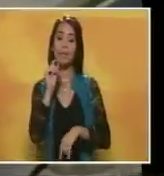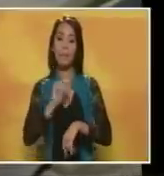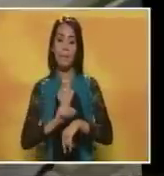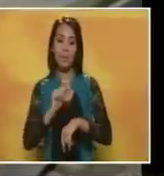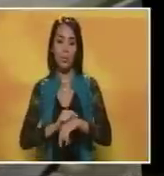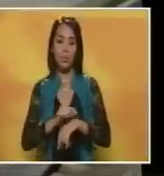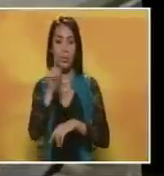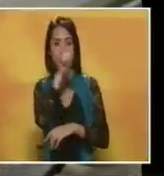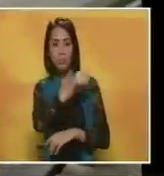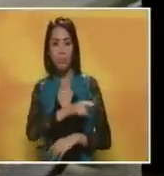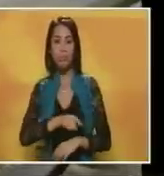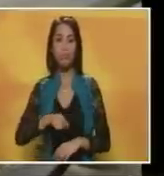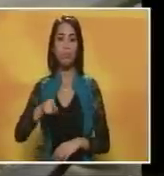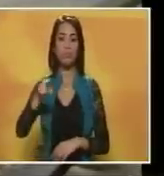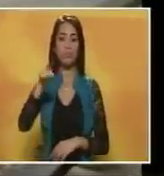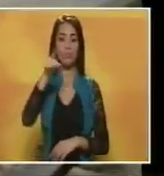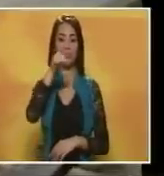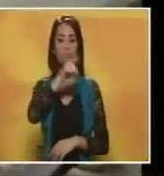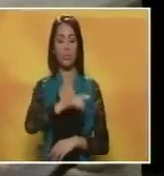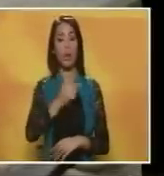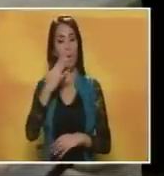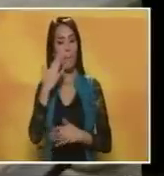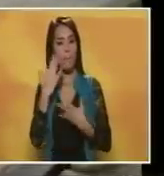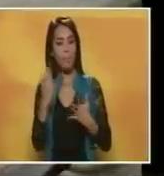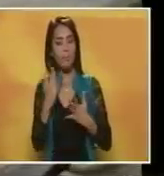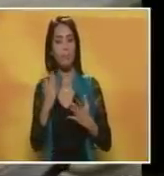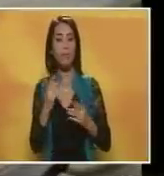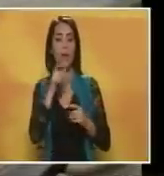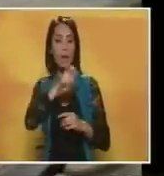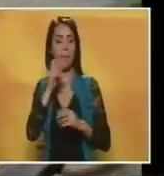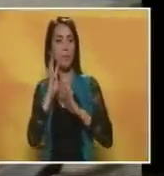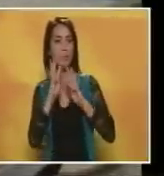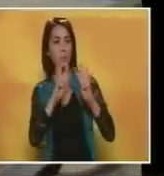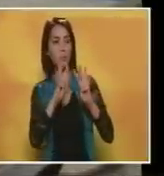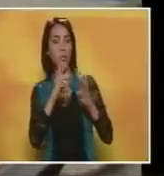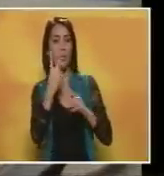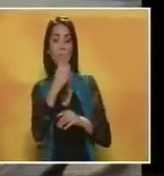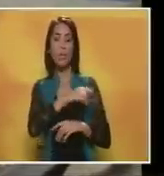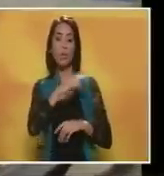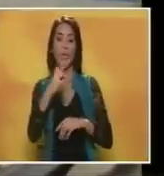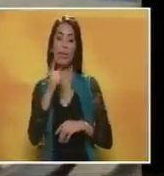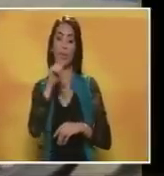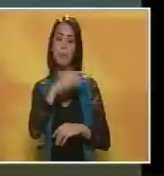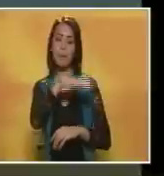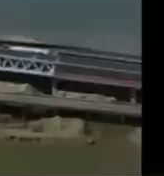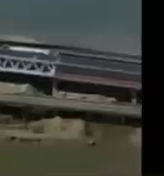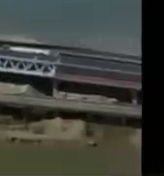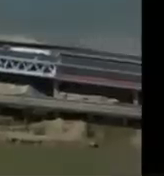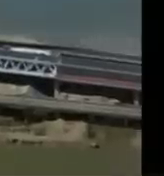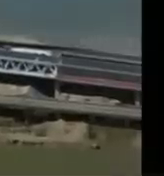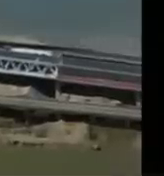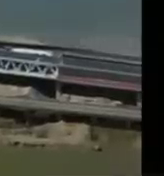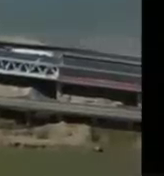una rotación permitiendo a los usuarios apreciar dos ríos y un mar al mismo tiempo